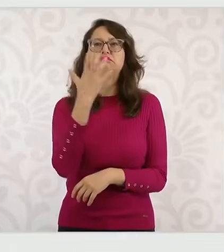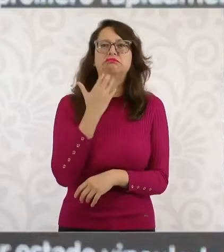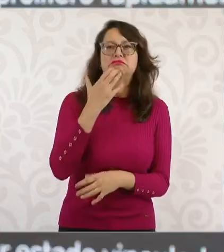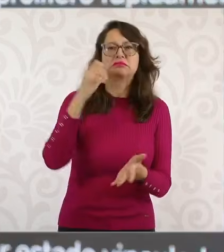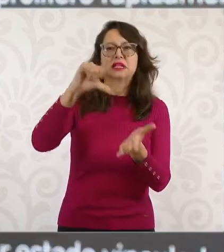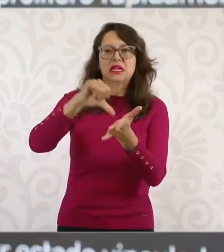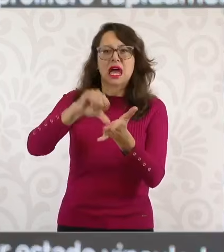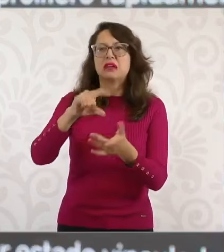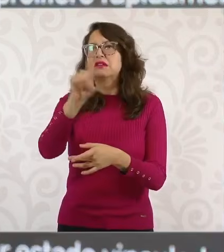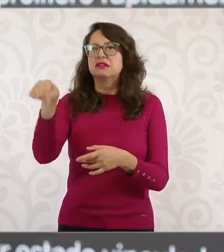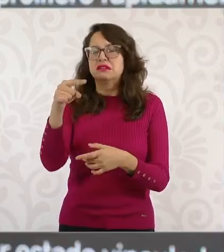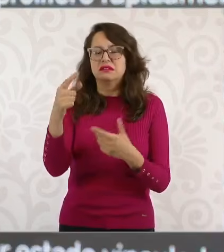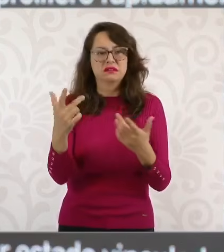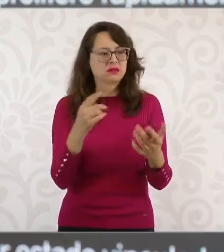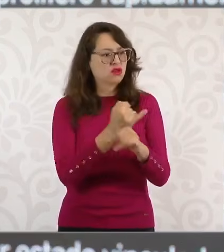no.